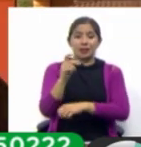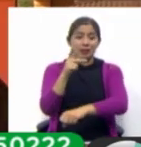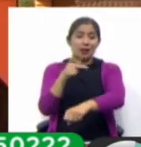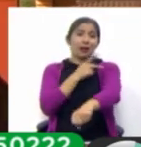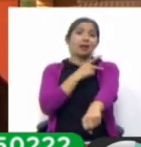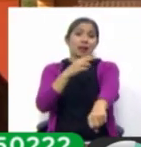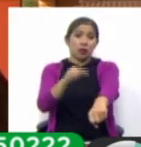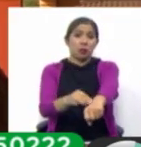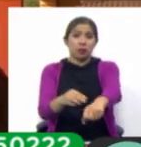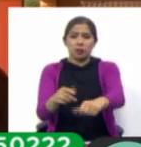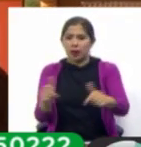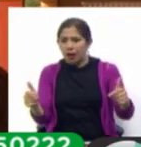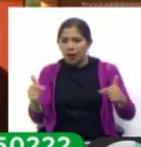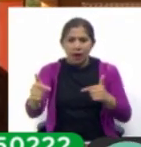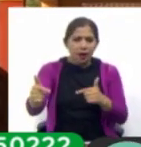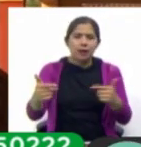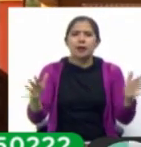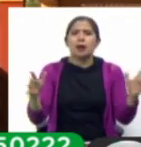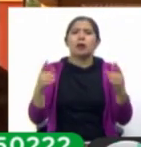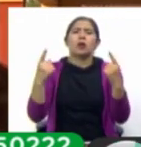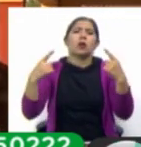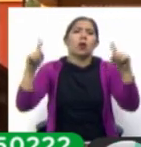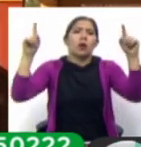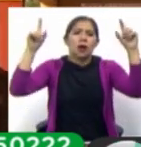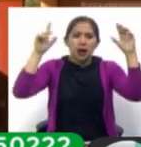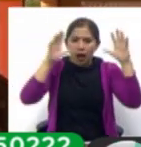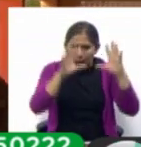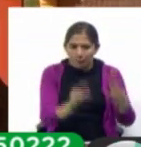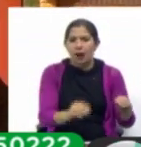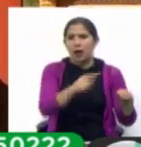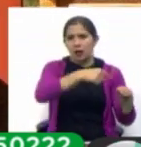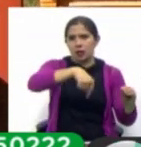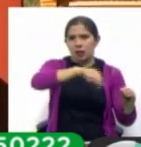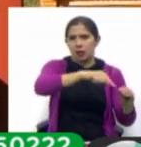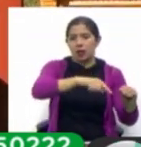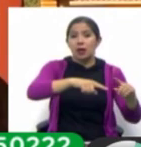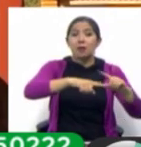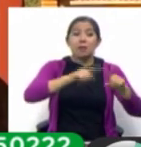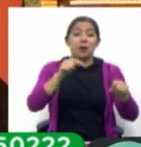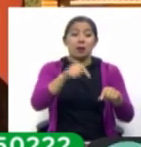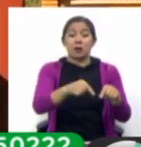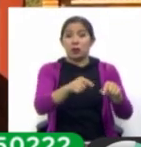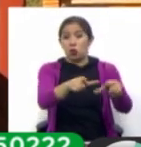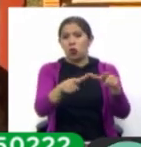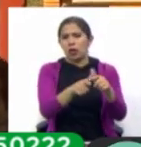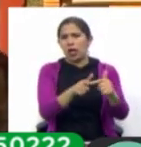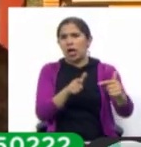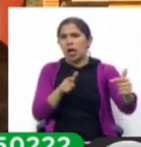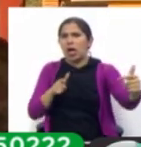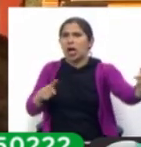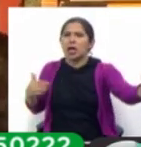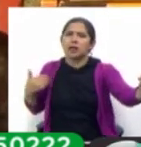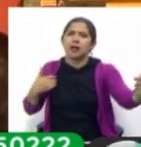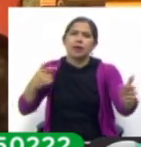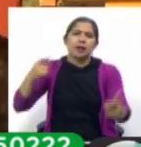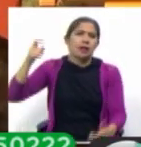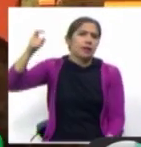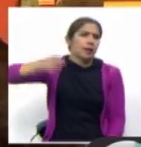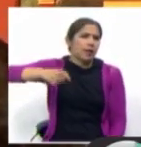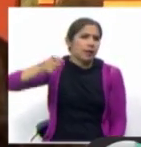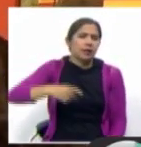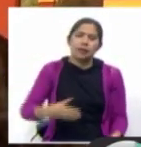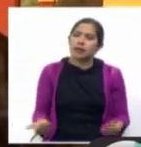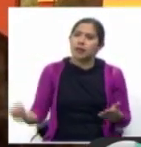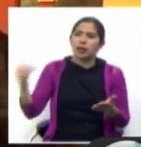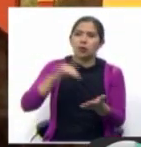ha permitido aplacar y liquidar completamente. Obviamente que el área es bastante extensa, se necesitarán otros